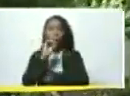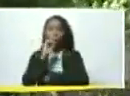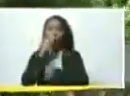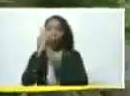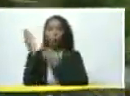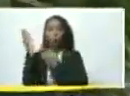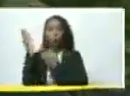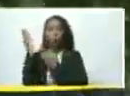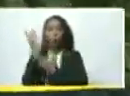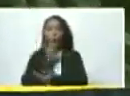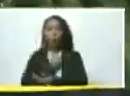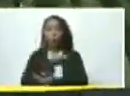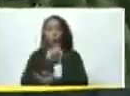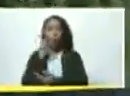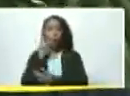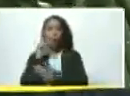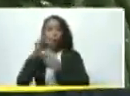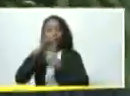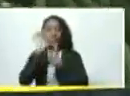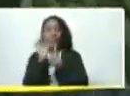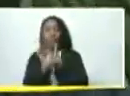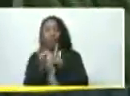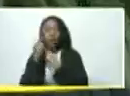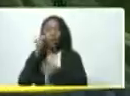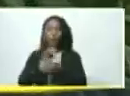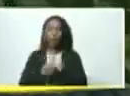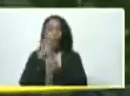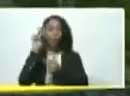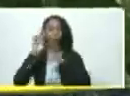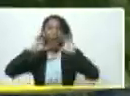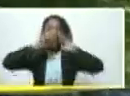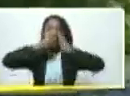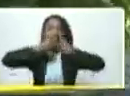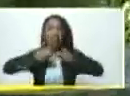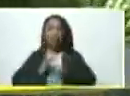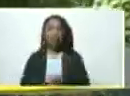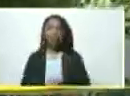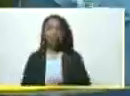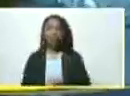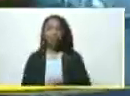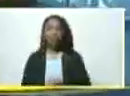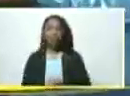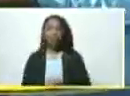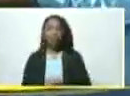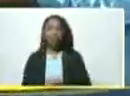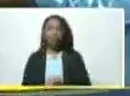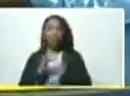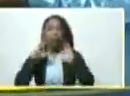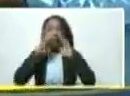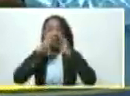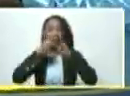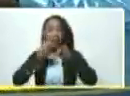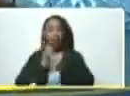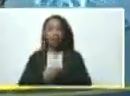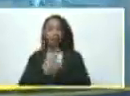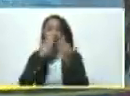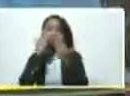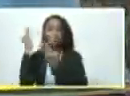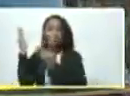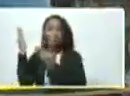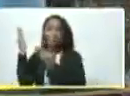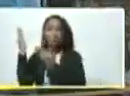apio España, el cilantro, por allá veo maíz, ¿no? Y tenemos maíz. Flor, tenemos jojoto. Jojoto, para ver el